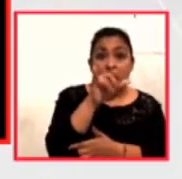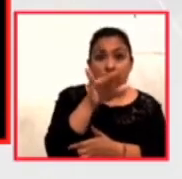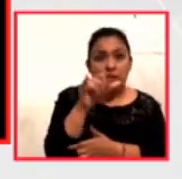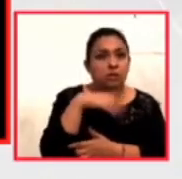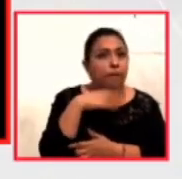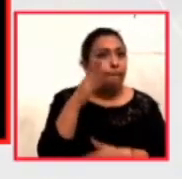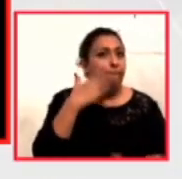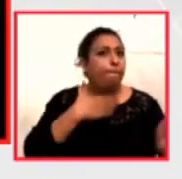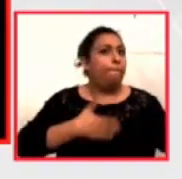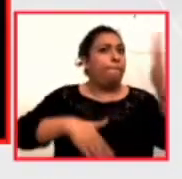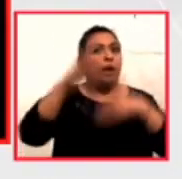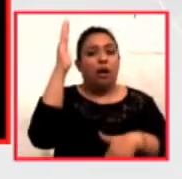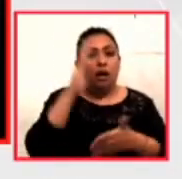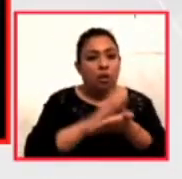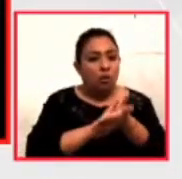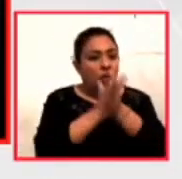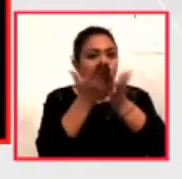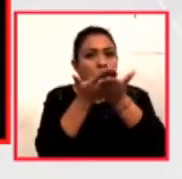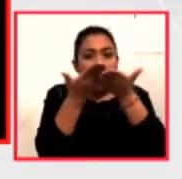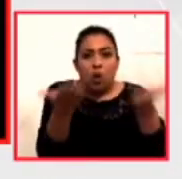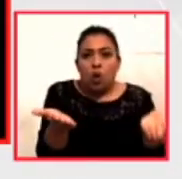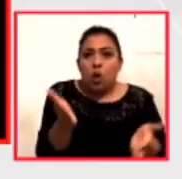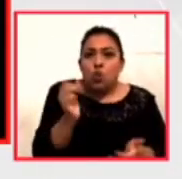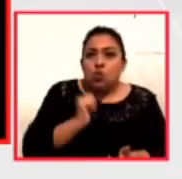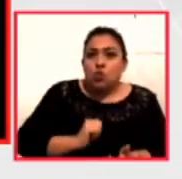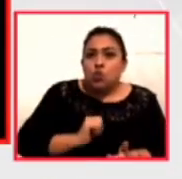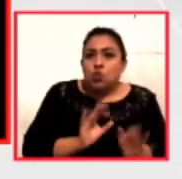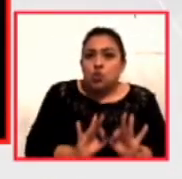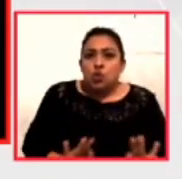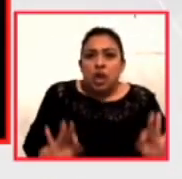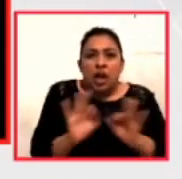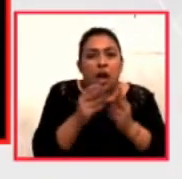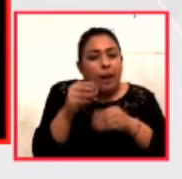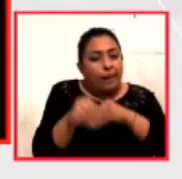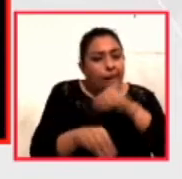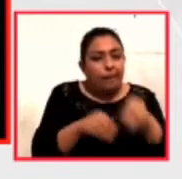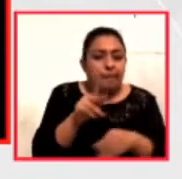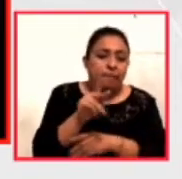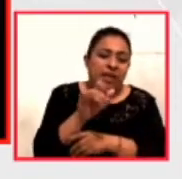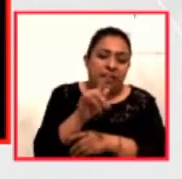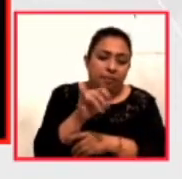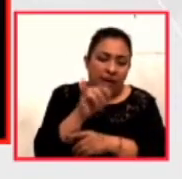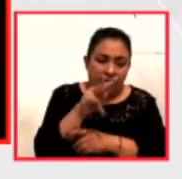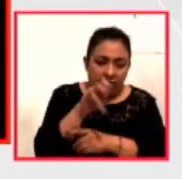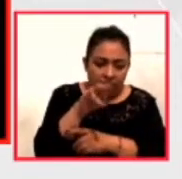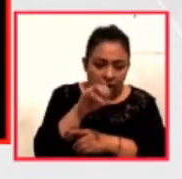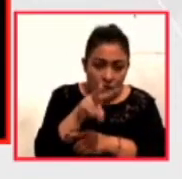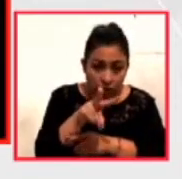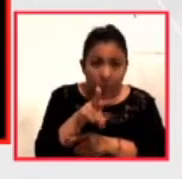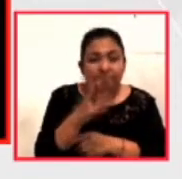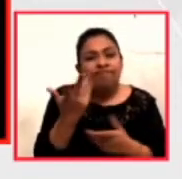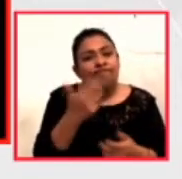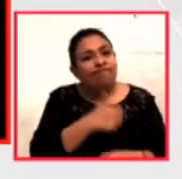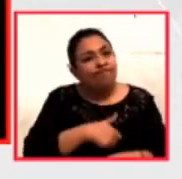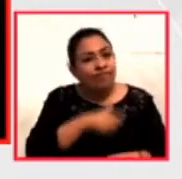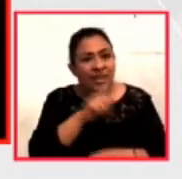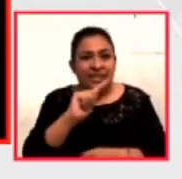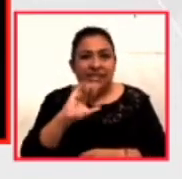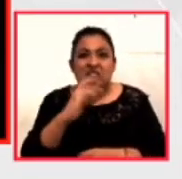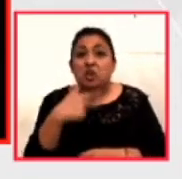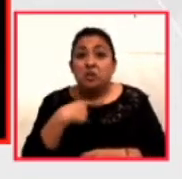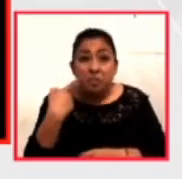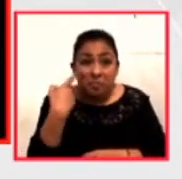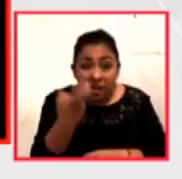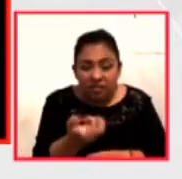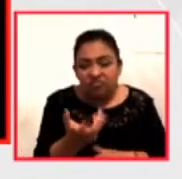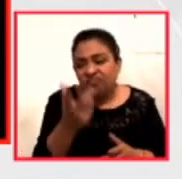convertido en un clásico imperecedero, esta vez con una coreografía de Petipar e Ivanov. Por desgracia, Tchaikovsky no alcanzó a